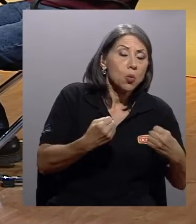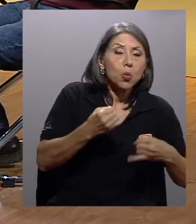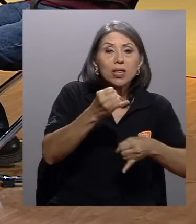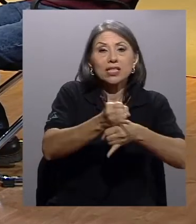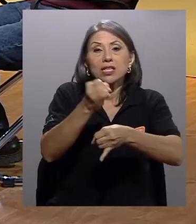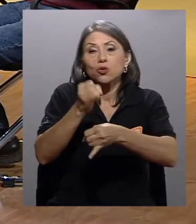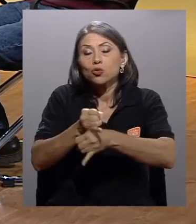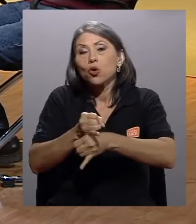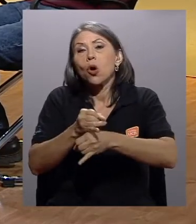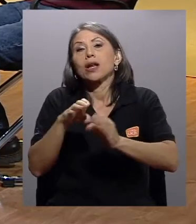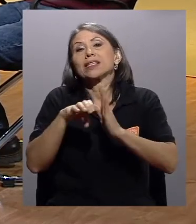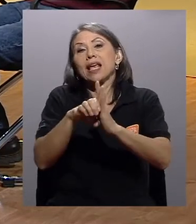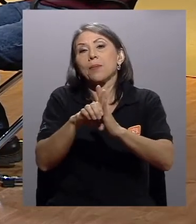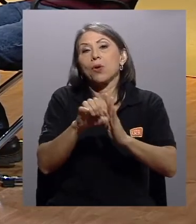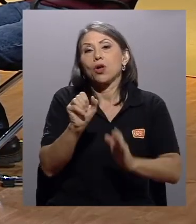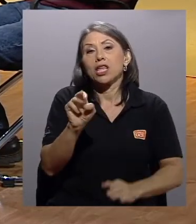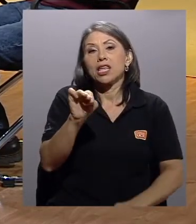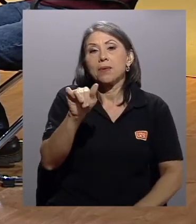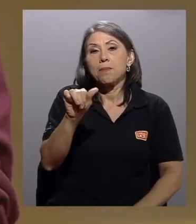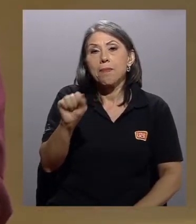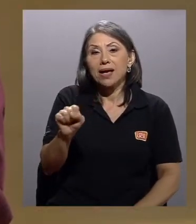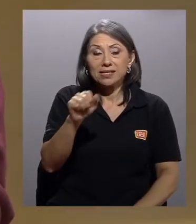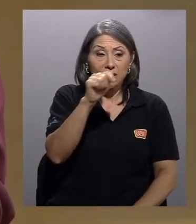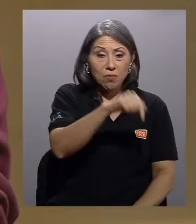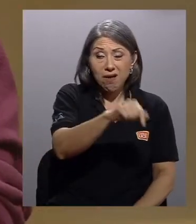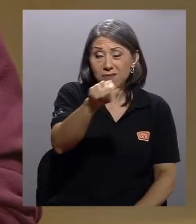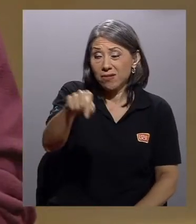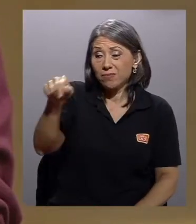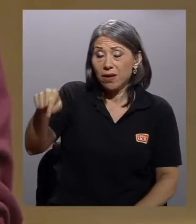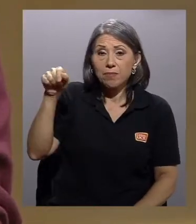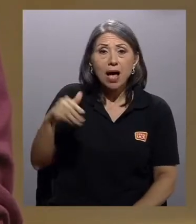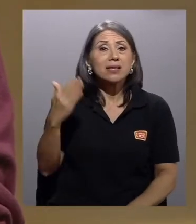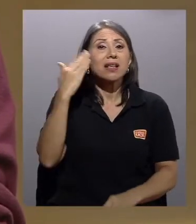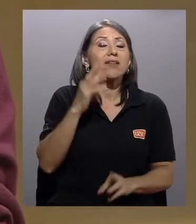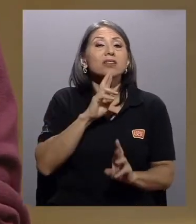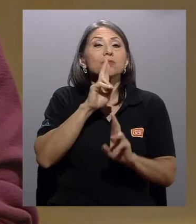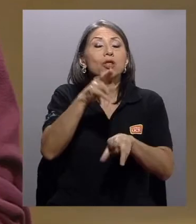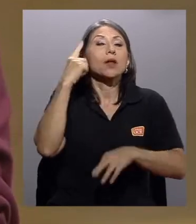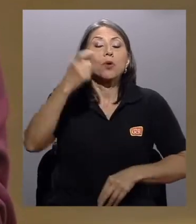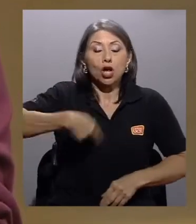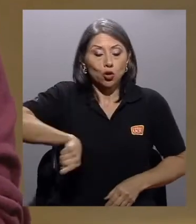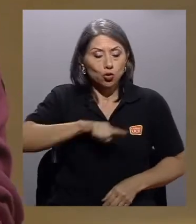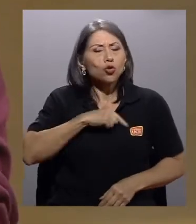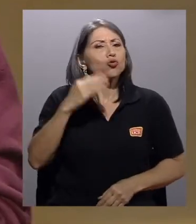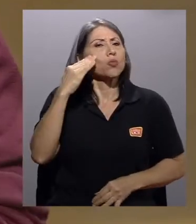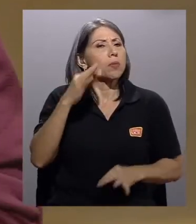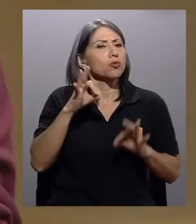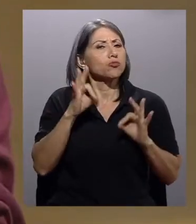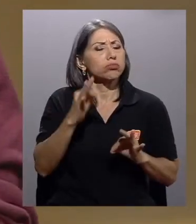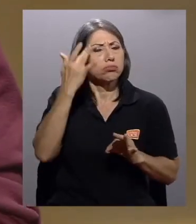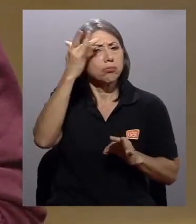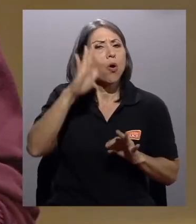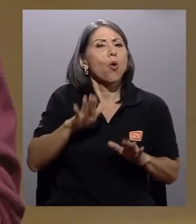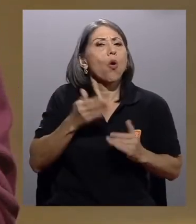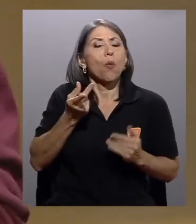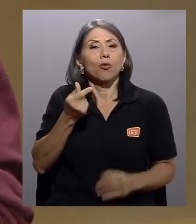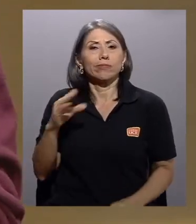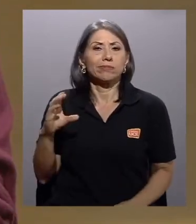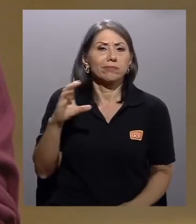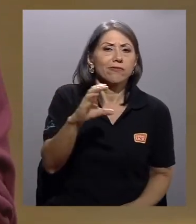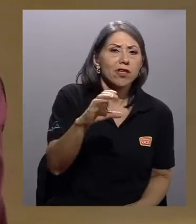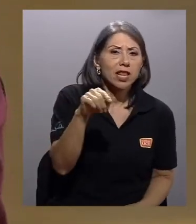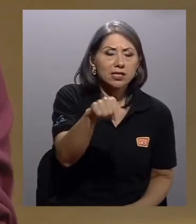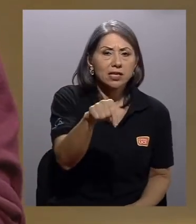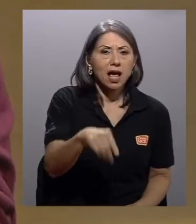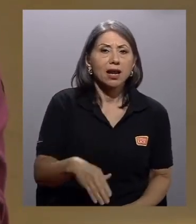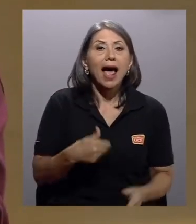otras instituciones, han sabido responder, ha sido porque lo supimos financiar y porque, a pesar de las